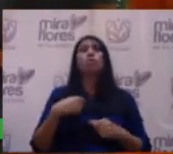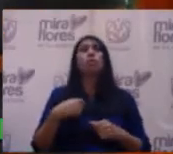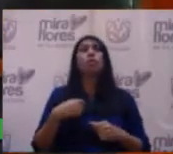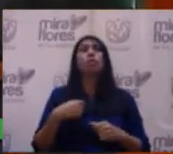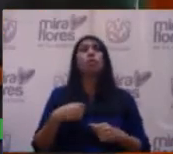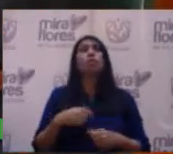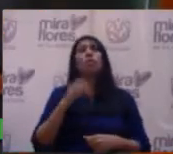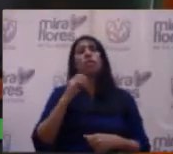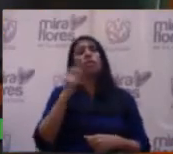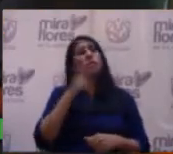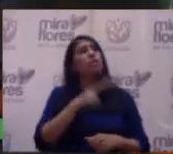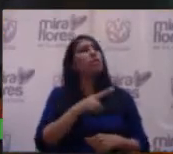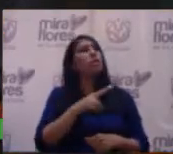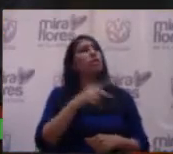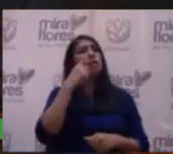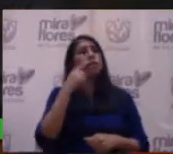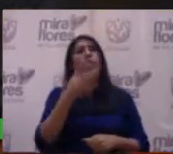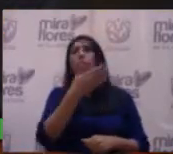diciendo que